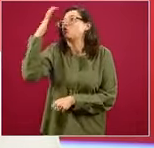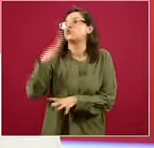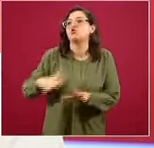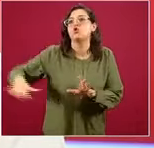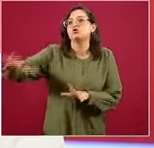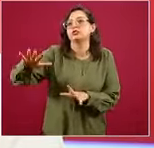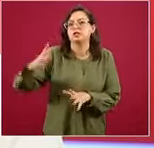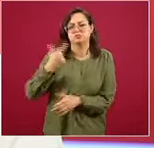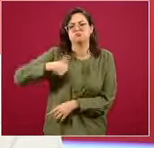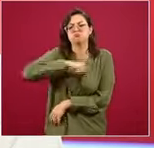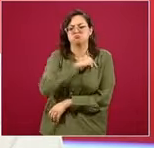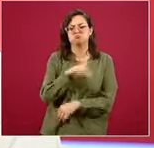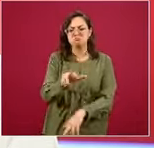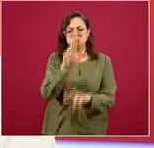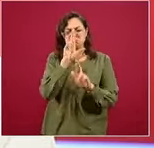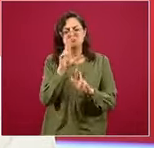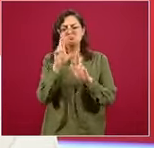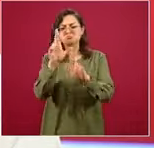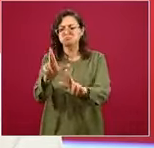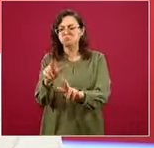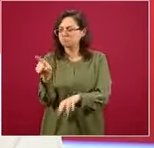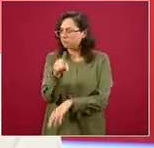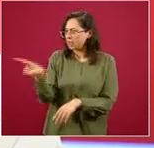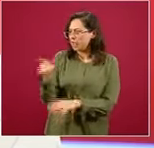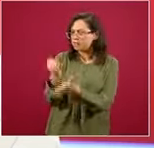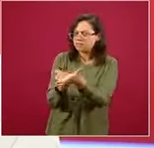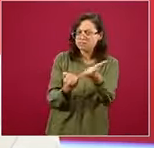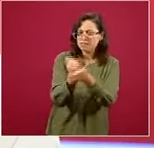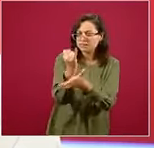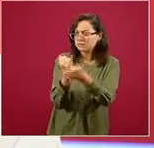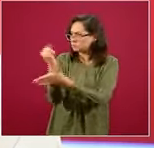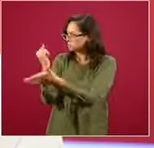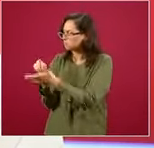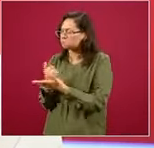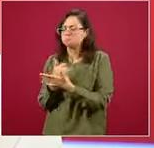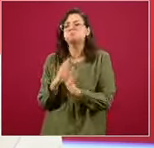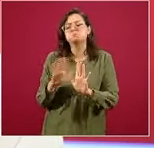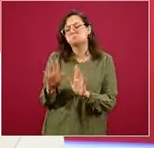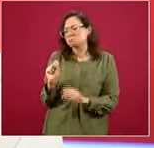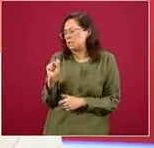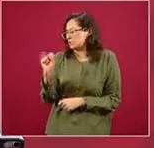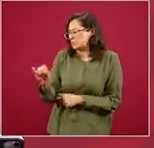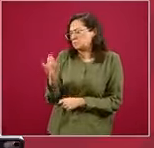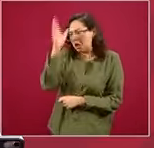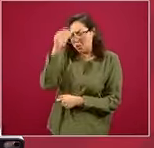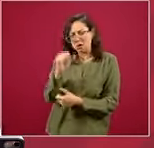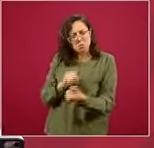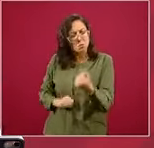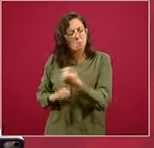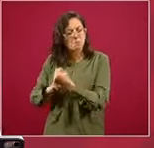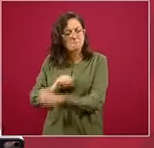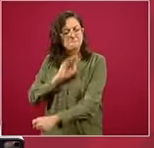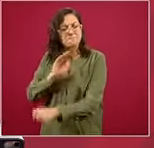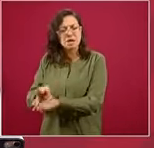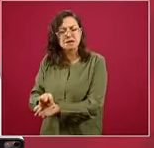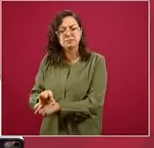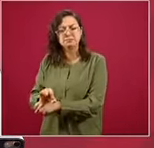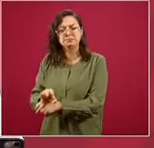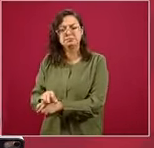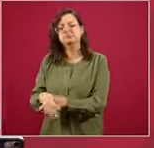que respetamos y respaldamos generalmente las decisiones que toman los gobiernos estatales